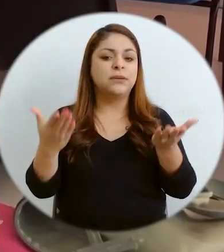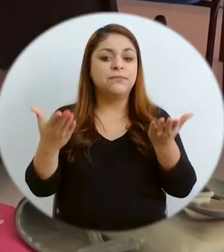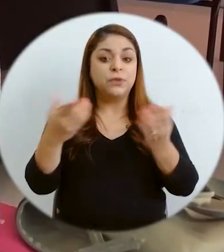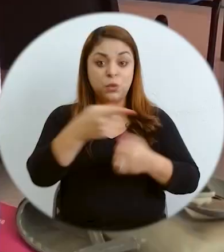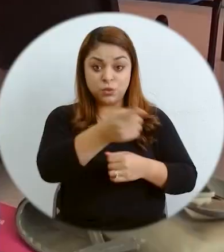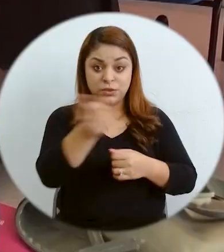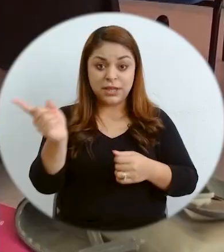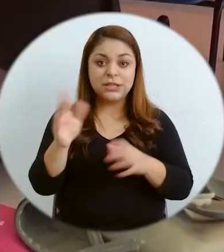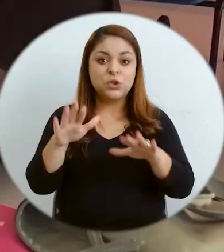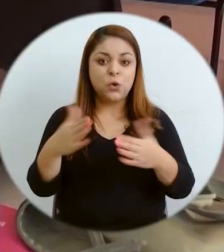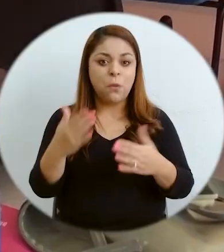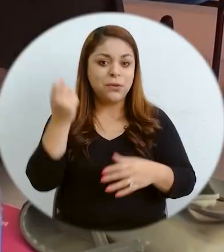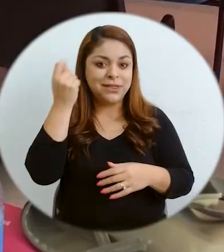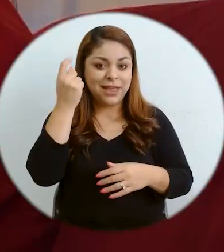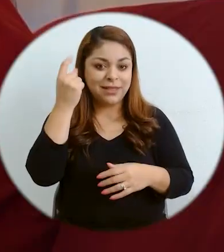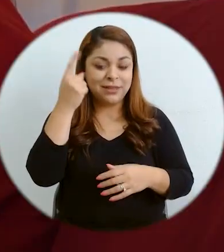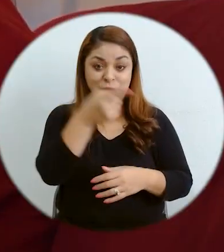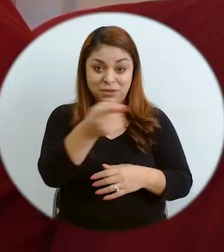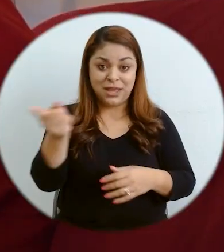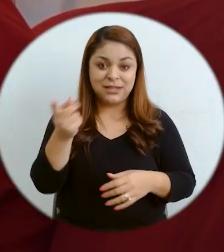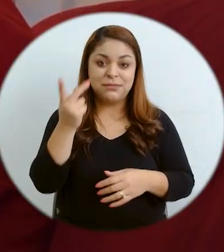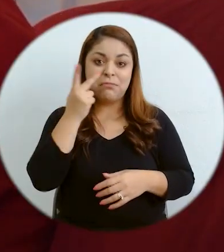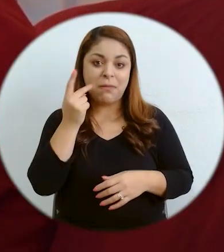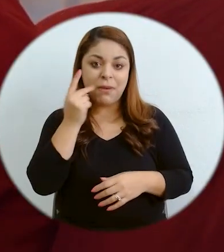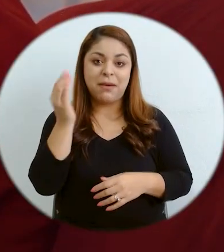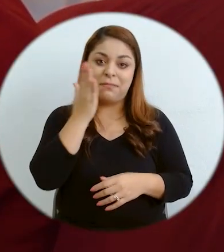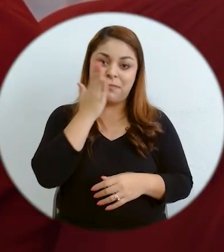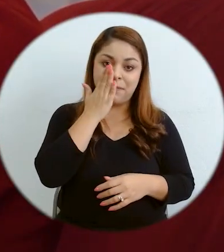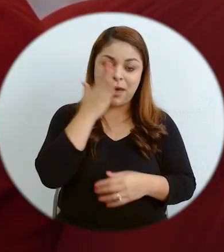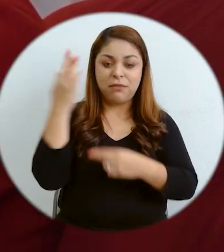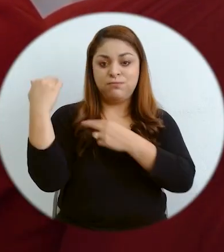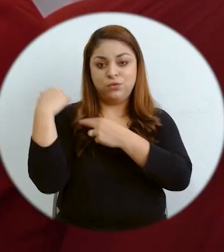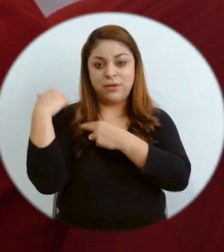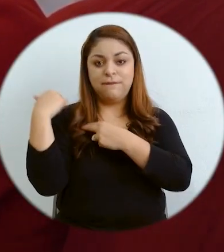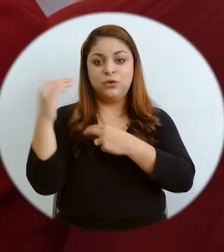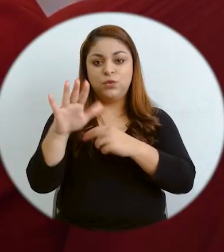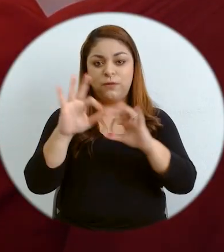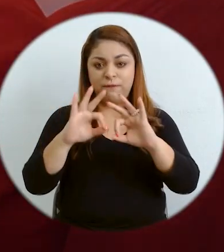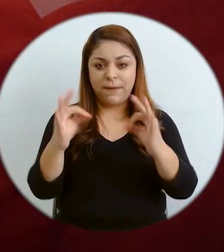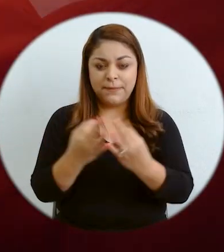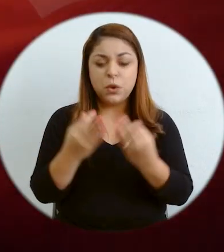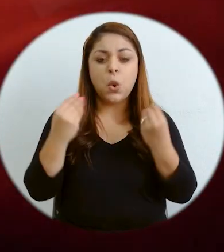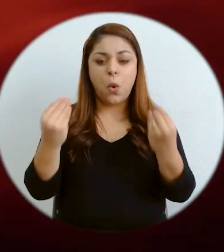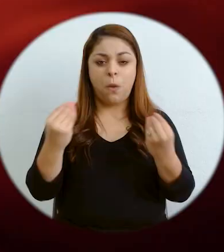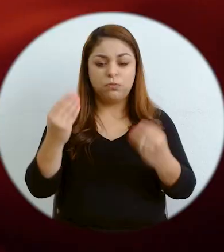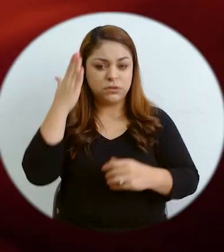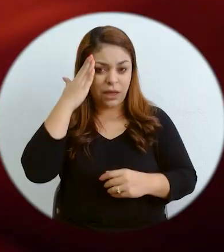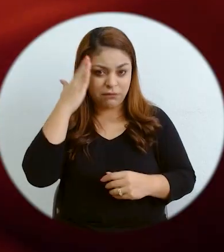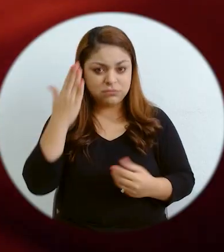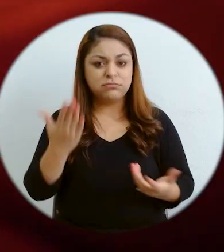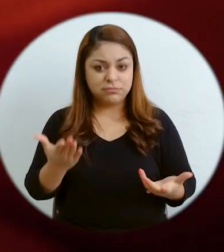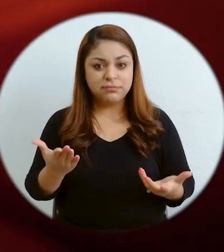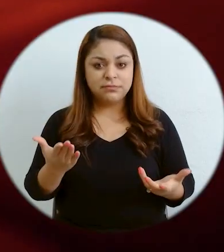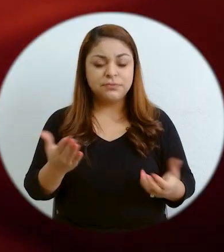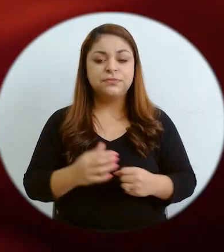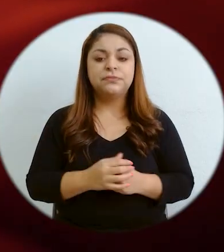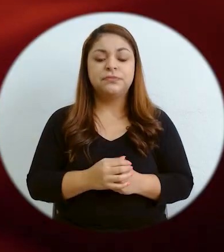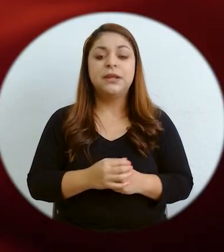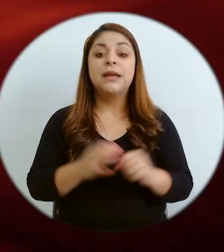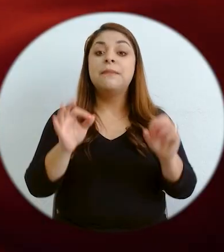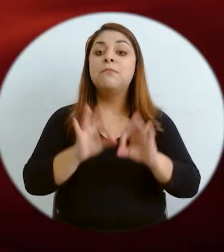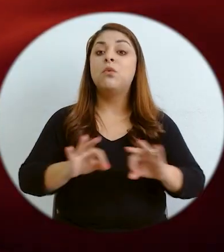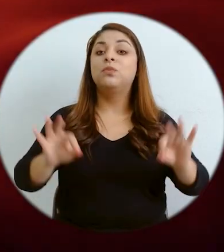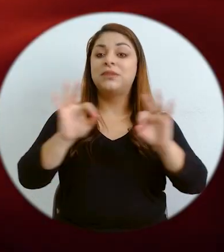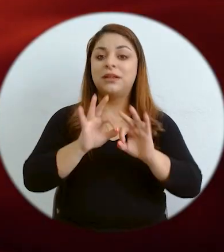lo entendemos los padres y las madres de familia y los encargados de familia? Y eso es muy importante. ¿Por qué? Porque los problemas